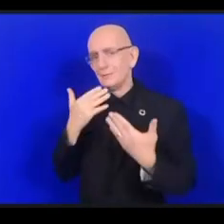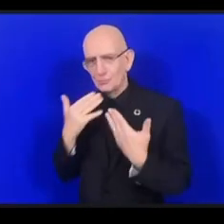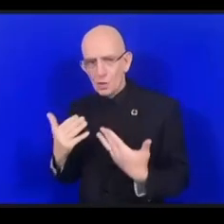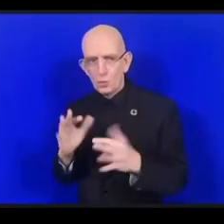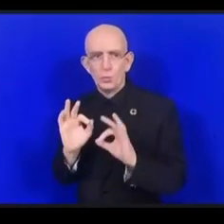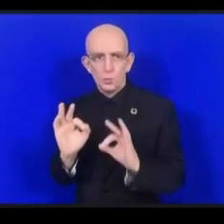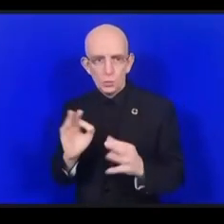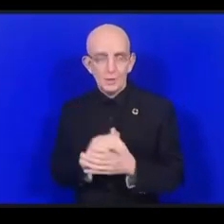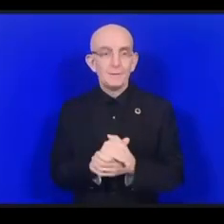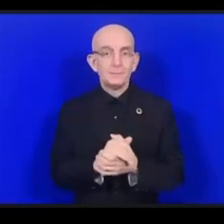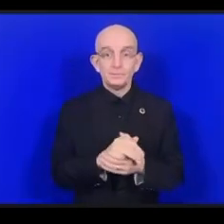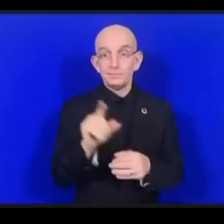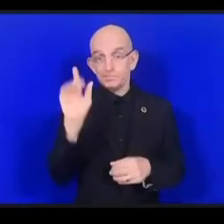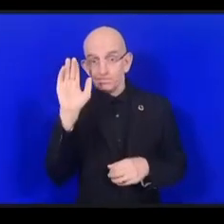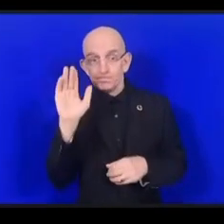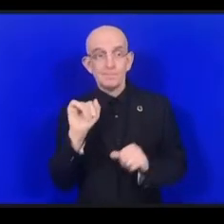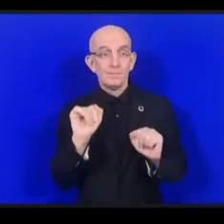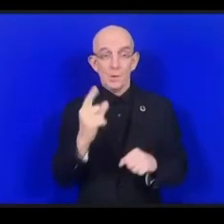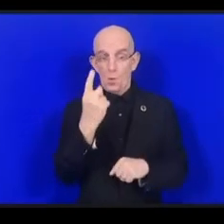comentario